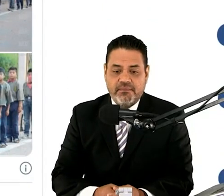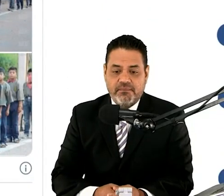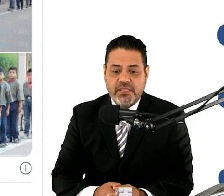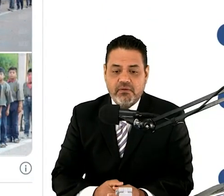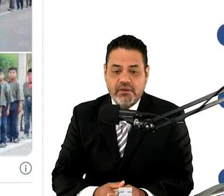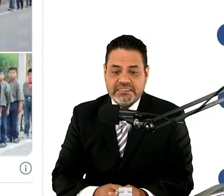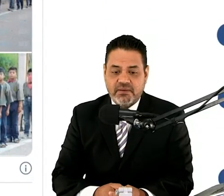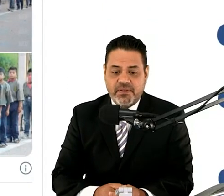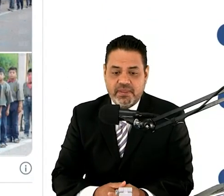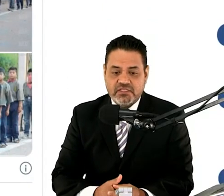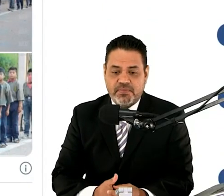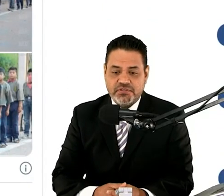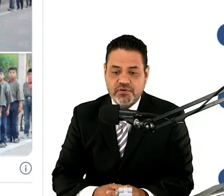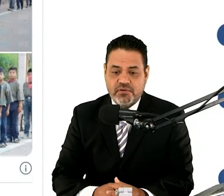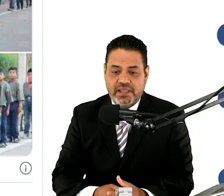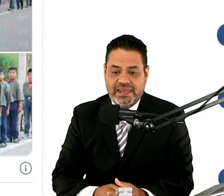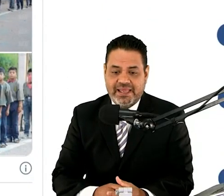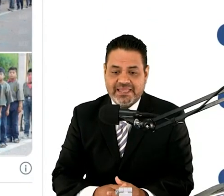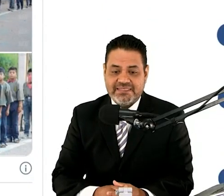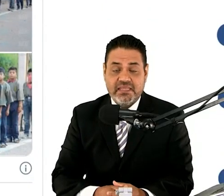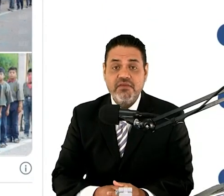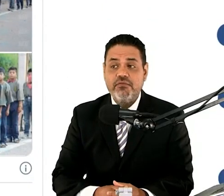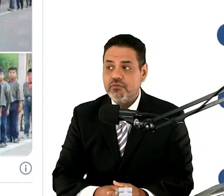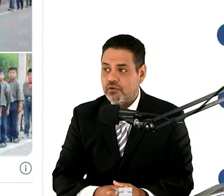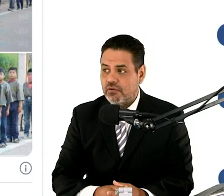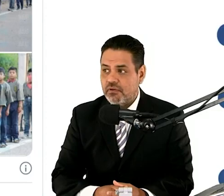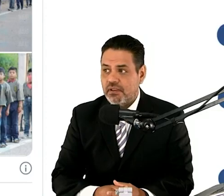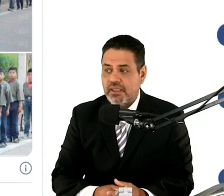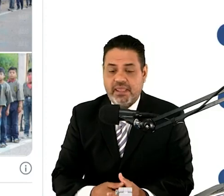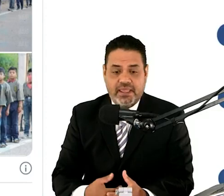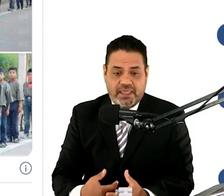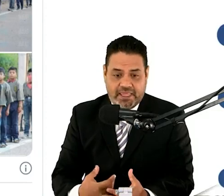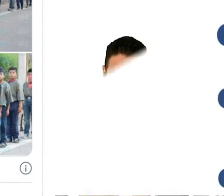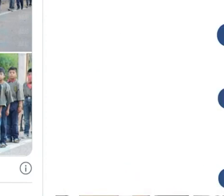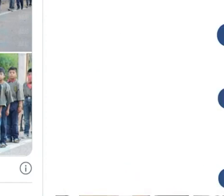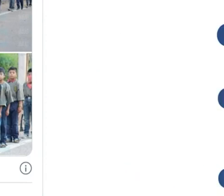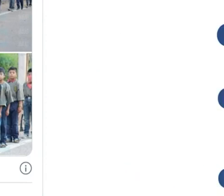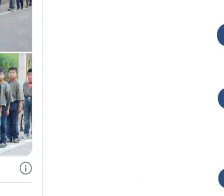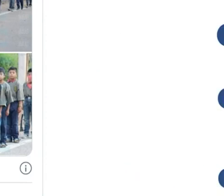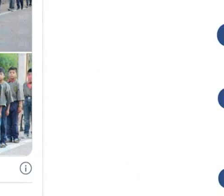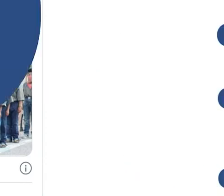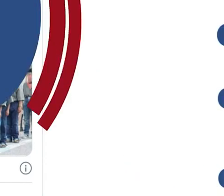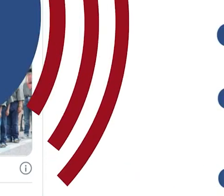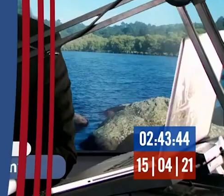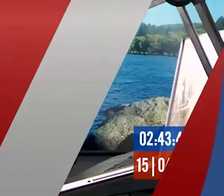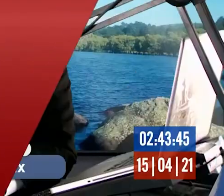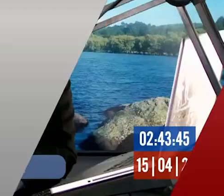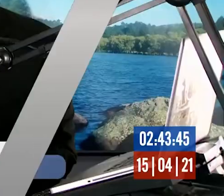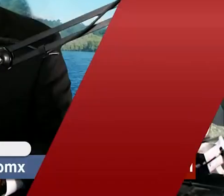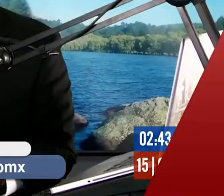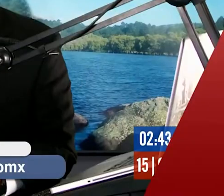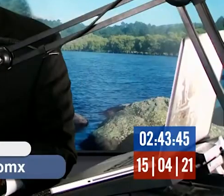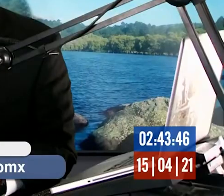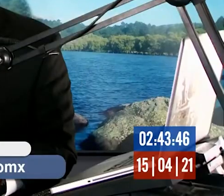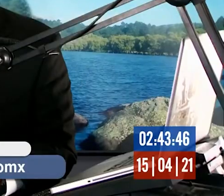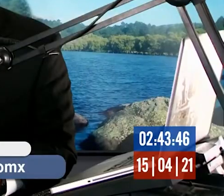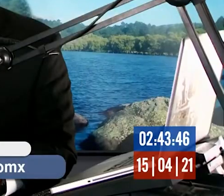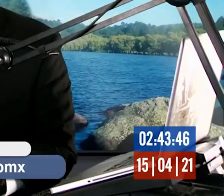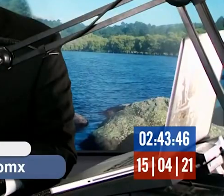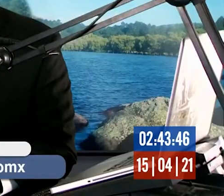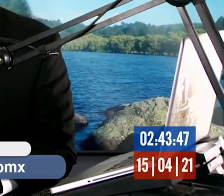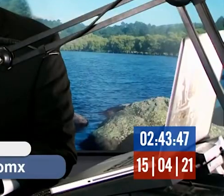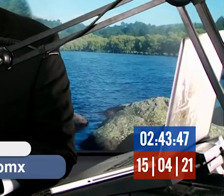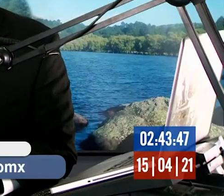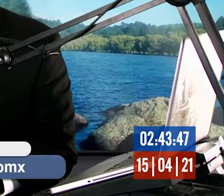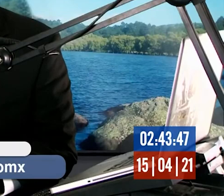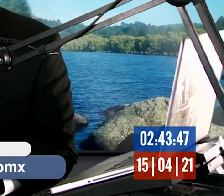vino esta primera expresión en la que se difundió este evento de presentación de los miembros de la clac de la